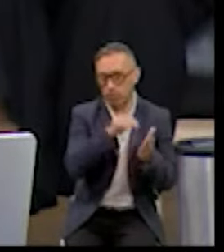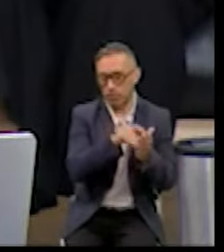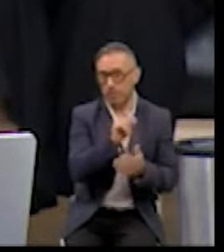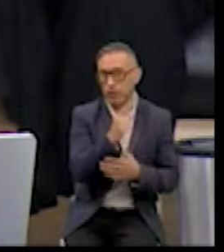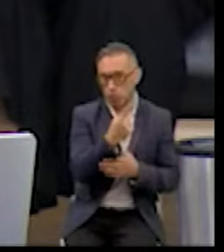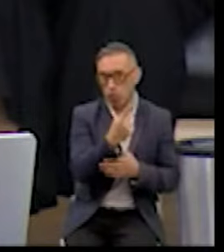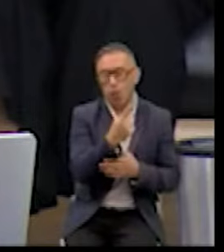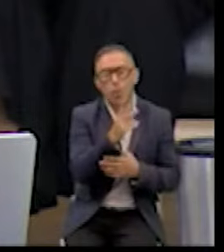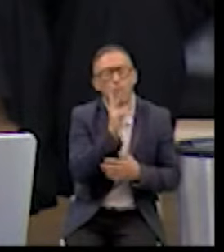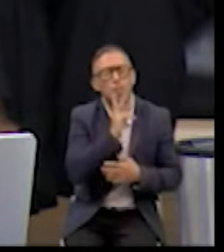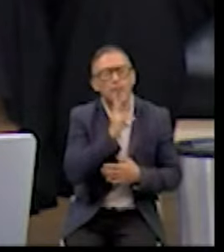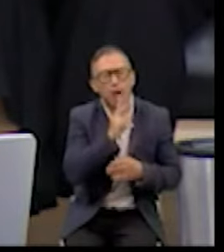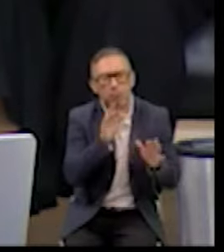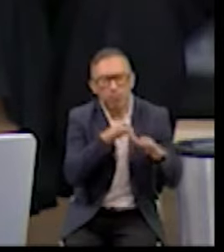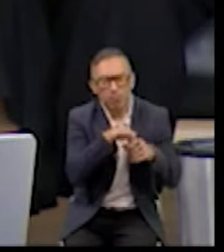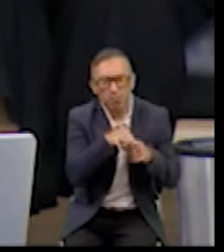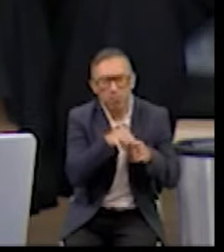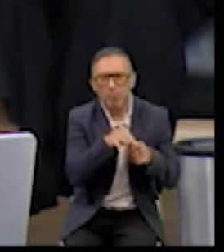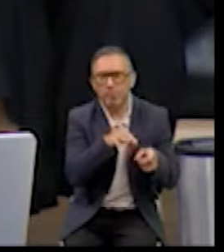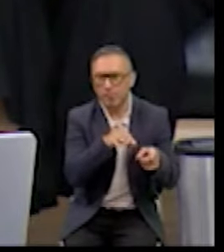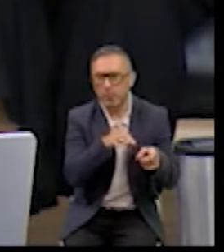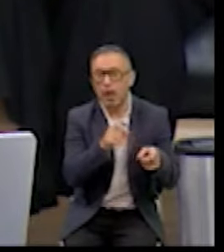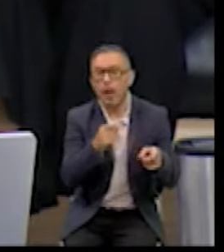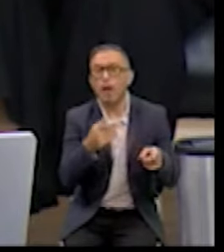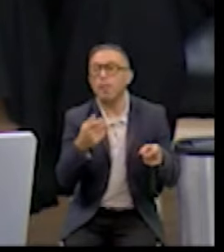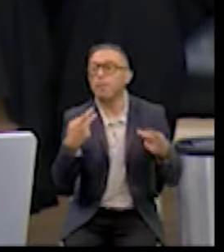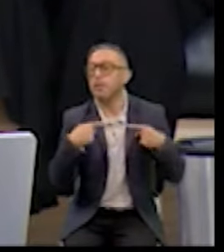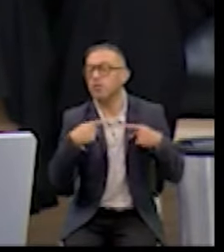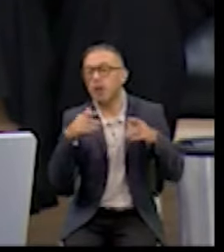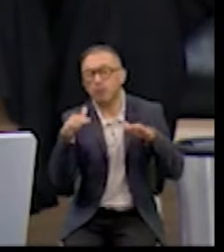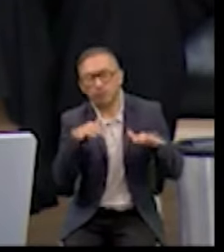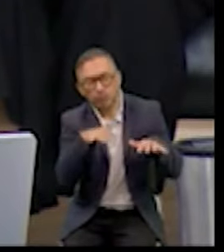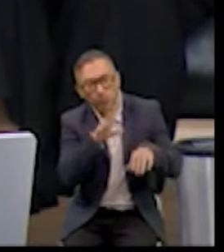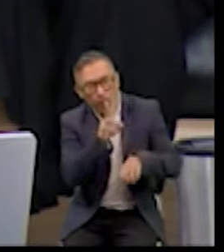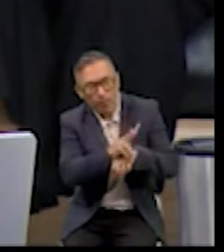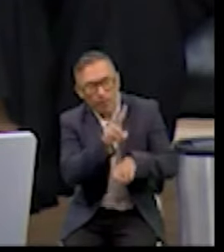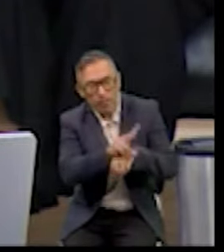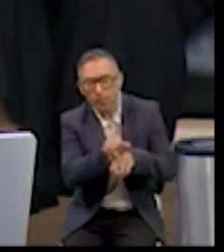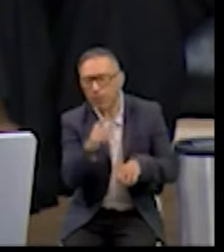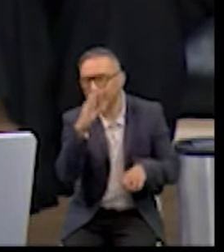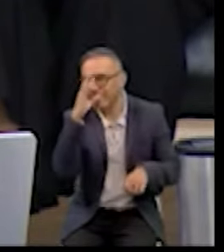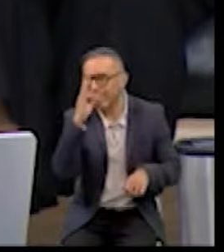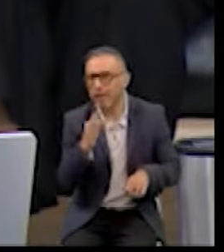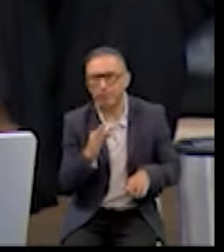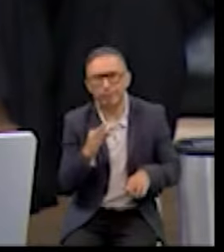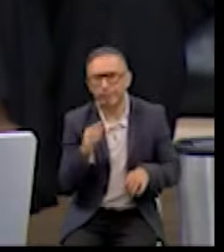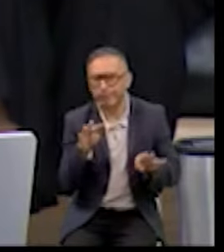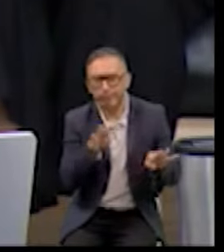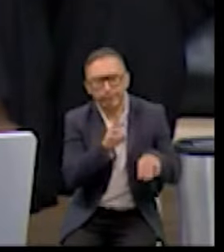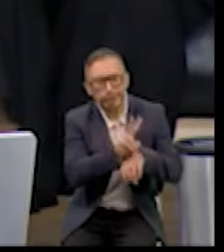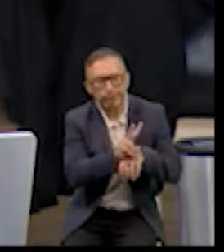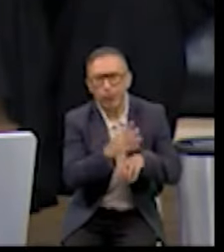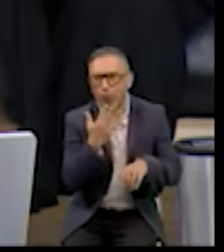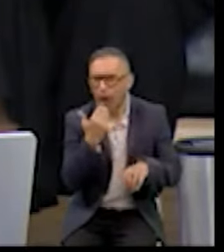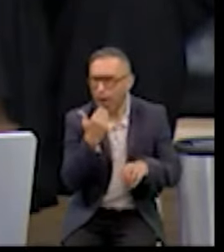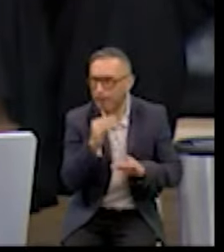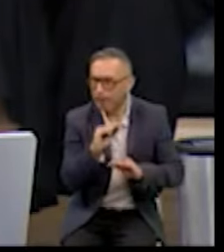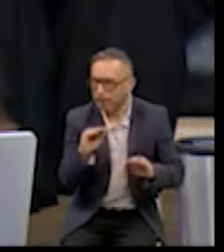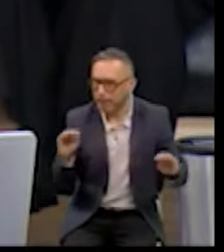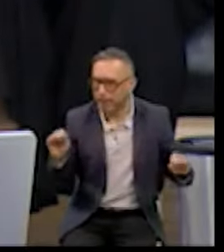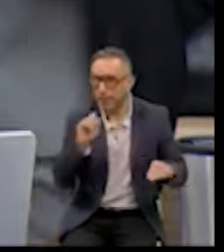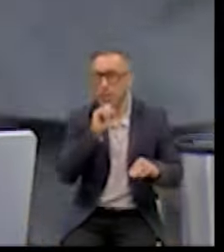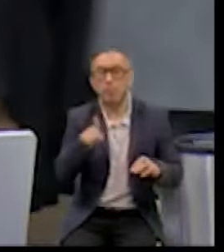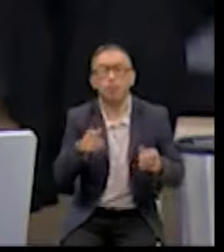litigio? No lo sé, pero el riesgo de que se vaya y se quede un gobernador interino de otra fuerza política, pues es